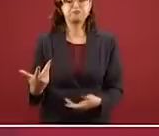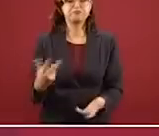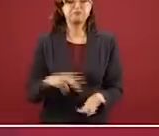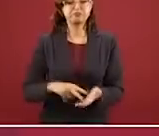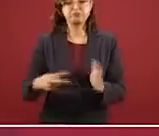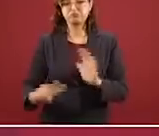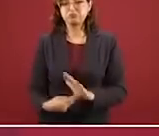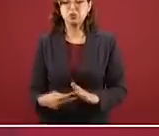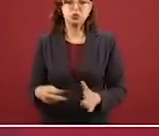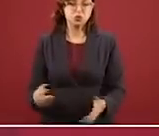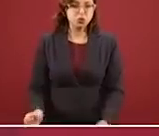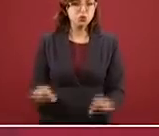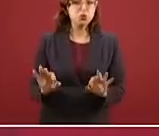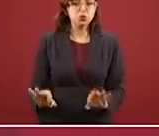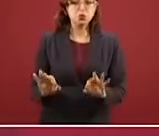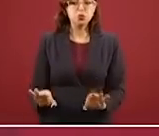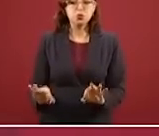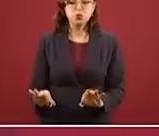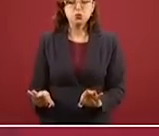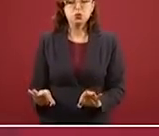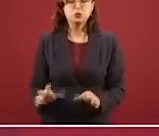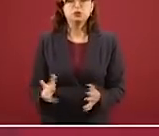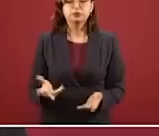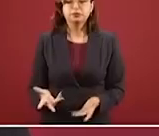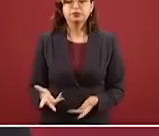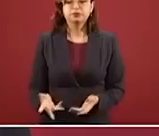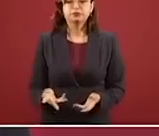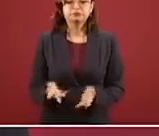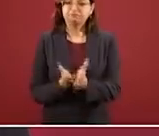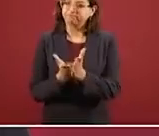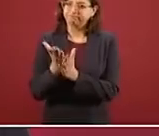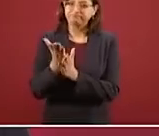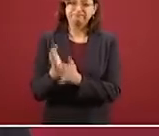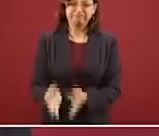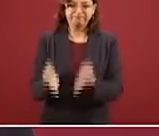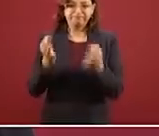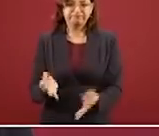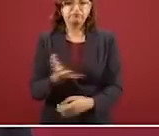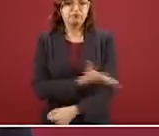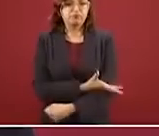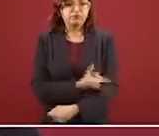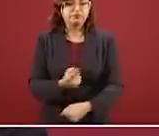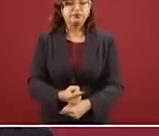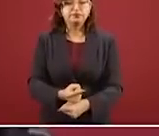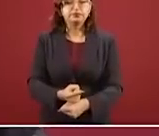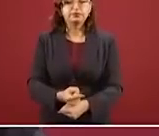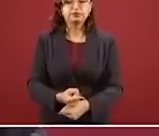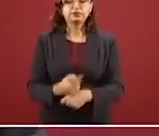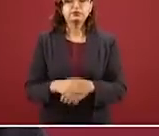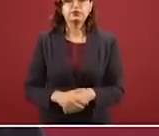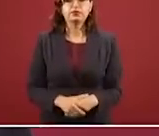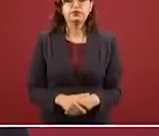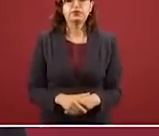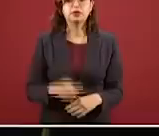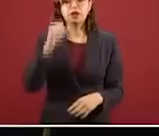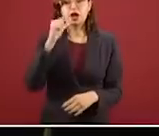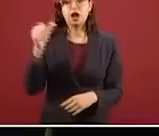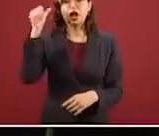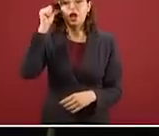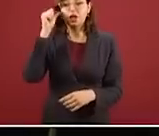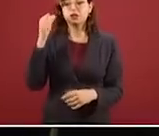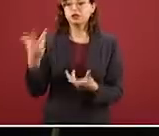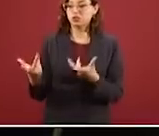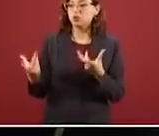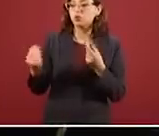técnica y es una mujer recta, honesta. Ayer estuvimos juntos en